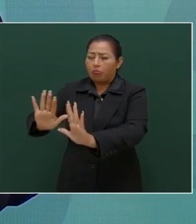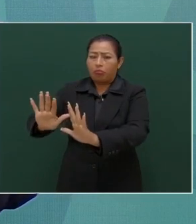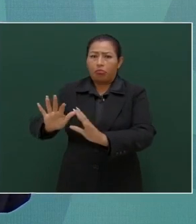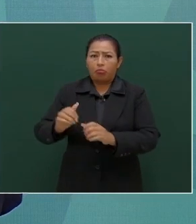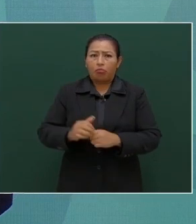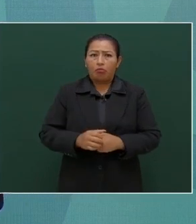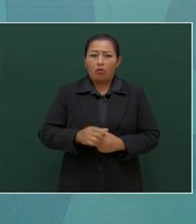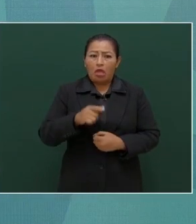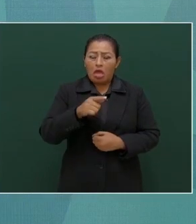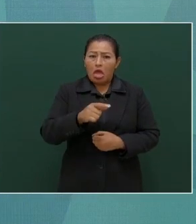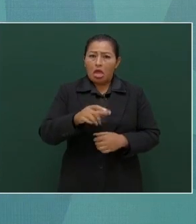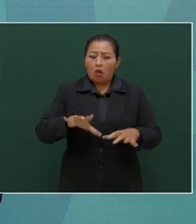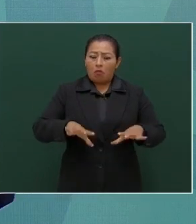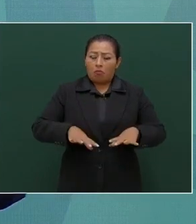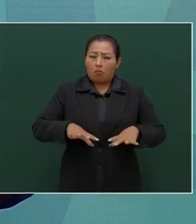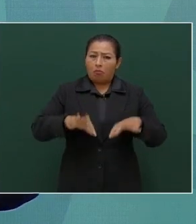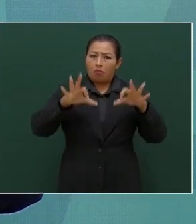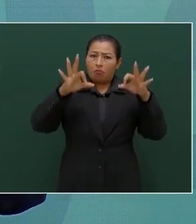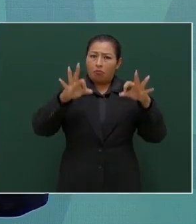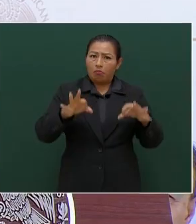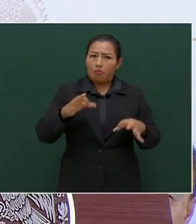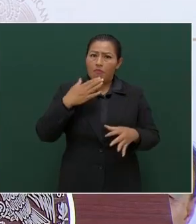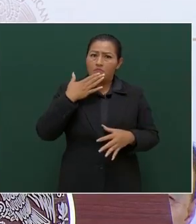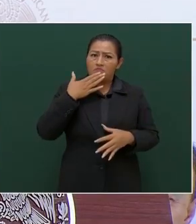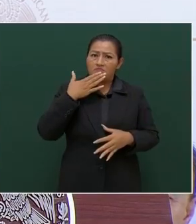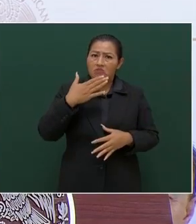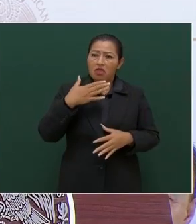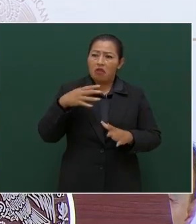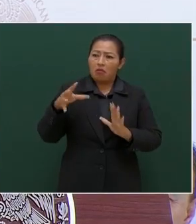de don Samuel Ocaña?